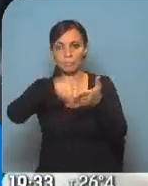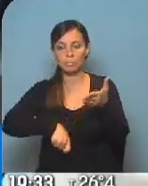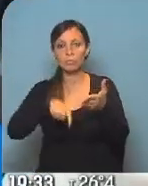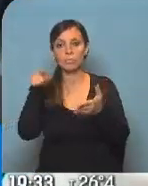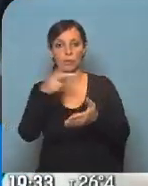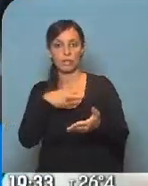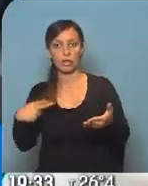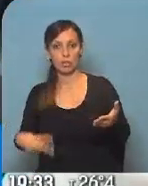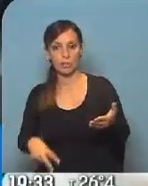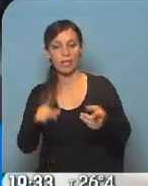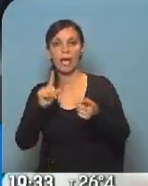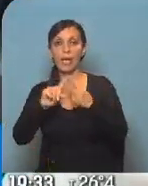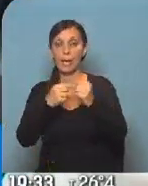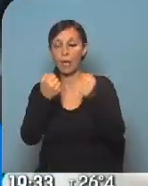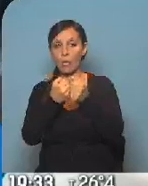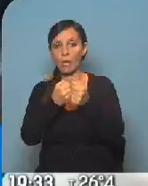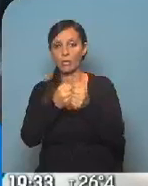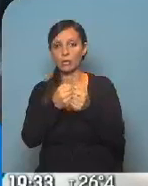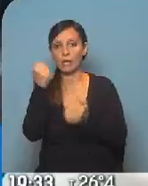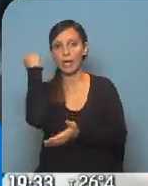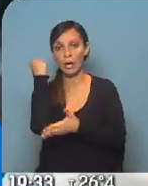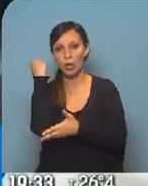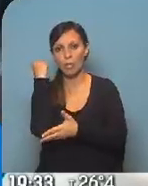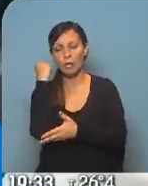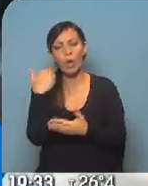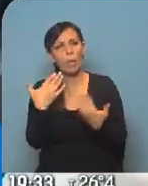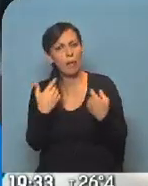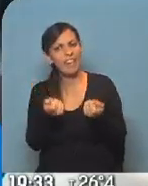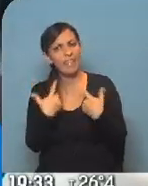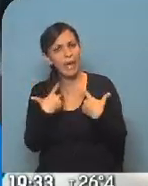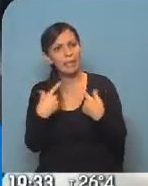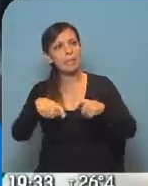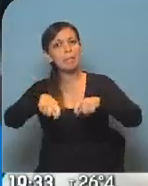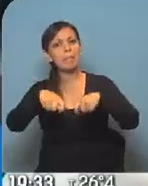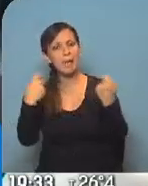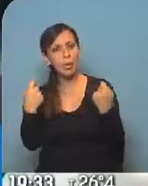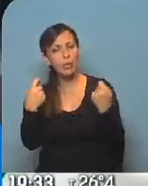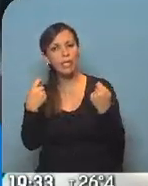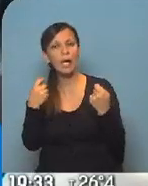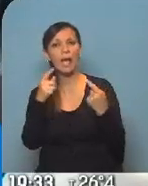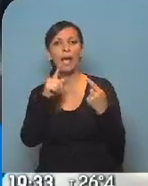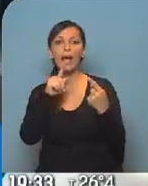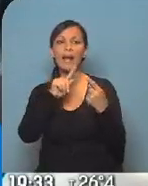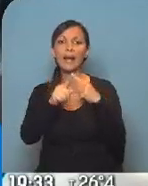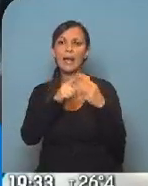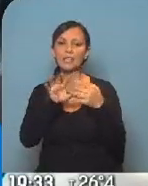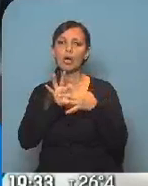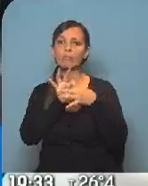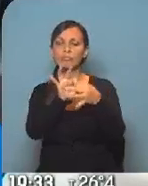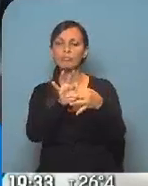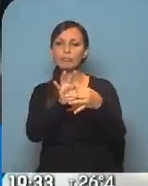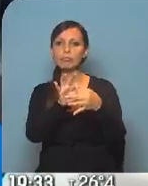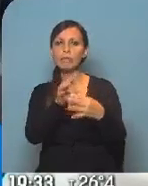que se van a realizar en los próximos meses, ¿puede llegar a afectar en algo la relación entre Macri y Donald Trump, teniendo en cuenta